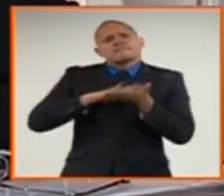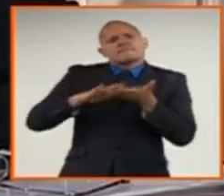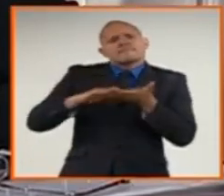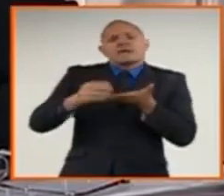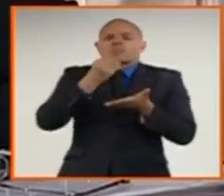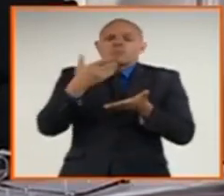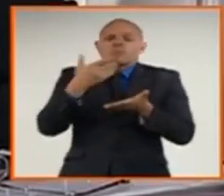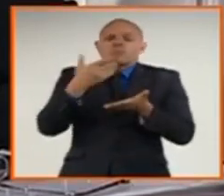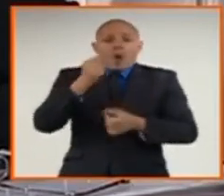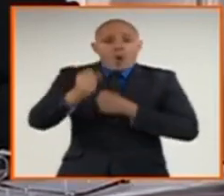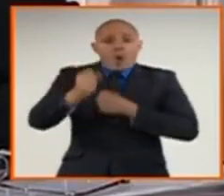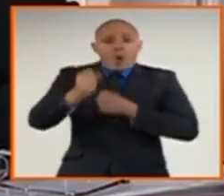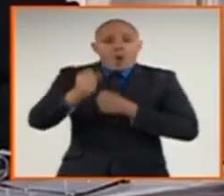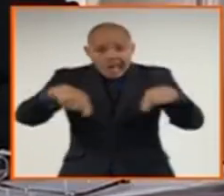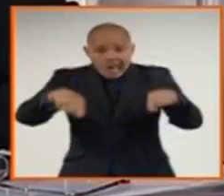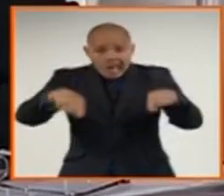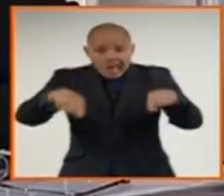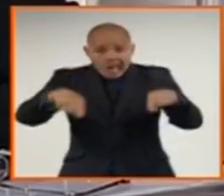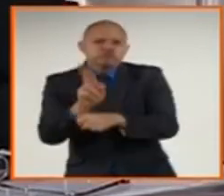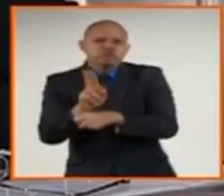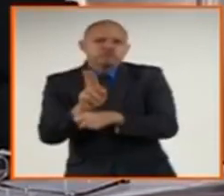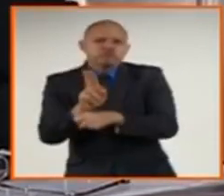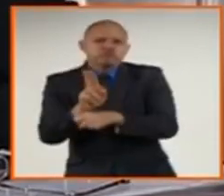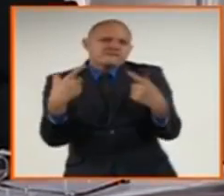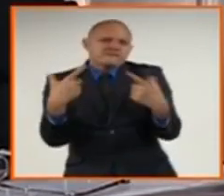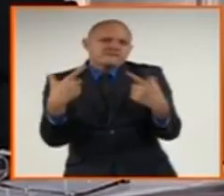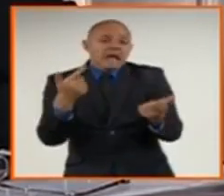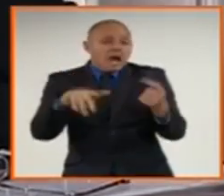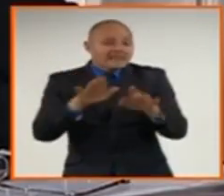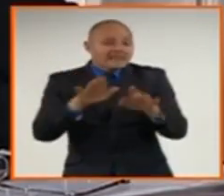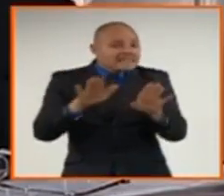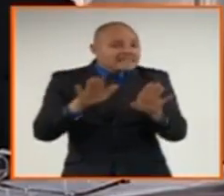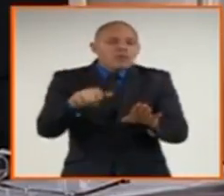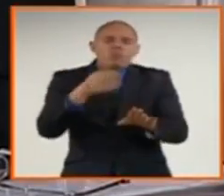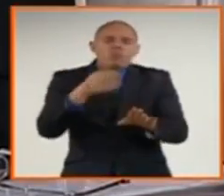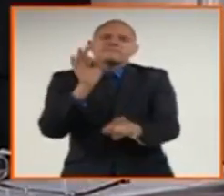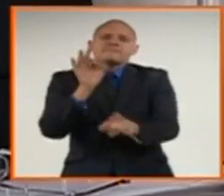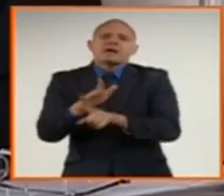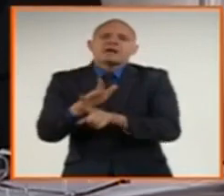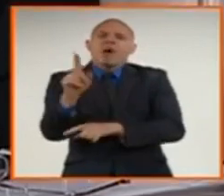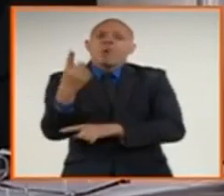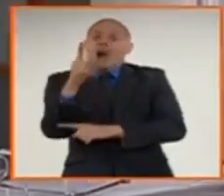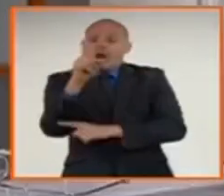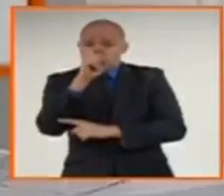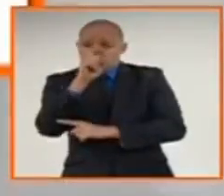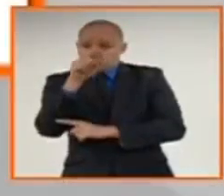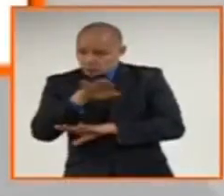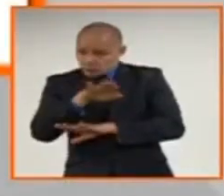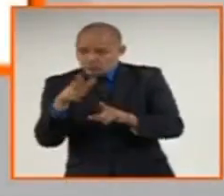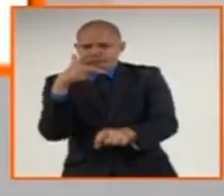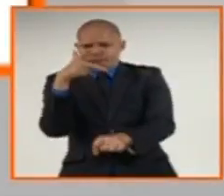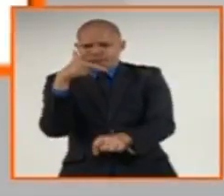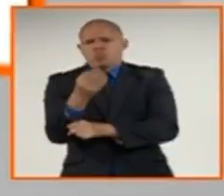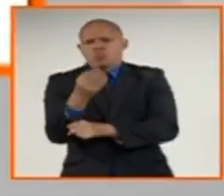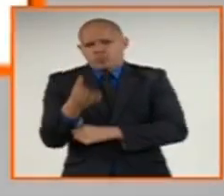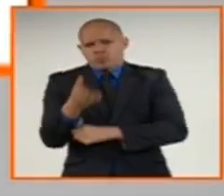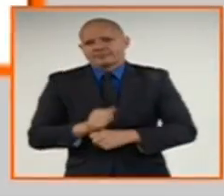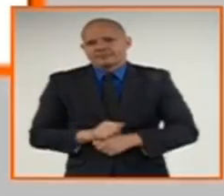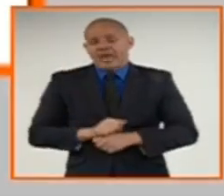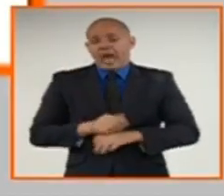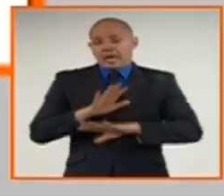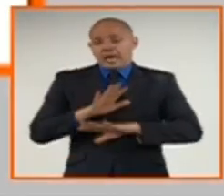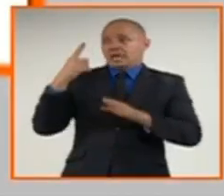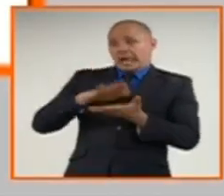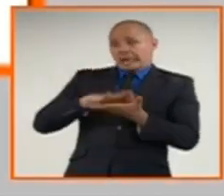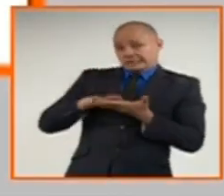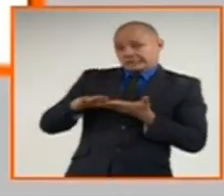uso de emergencia para que se extienda a partir de los 1 año de edad. Nosotros también tenemos un autorizo a partir de 2 años y